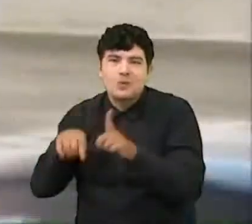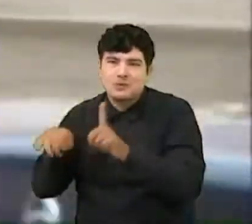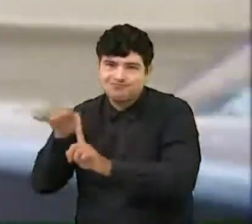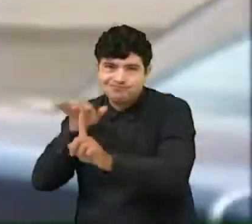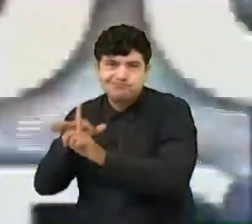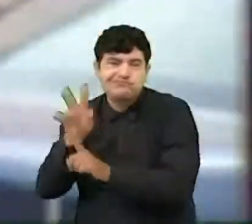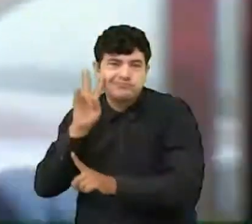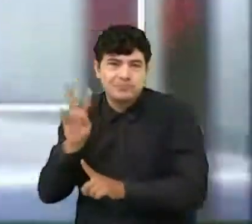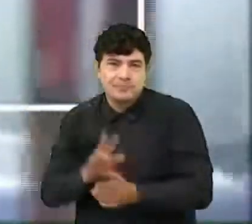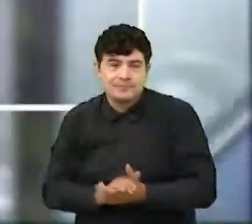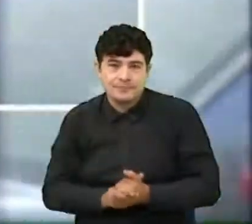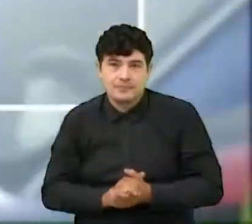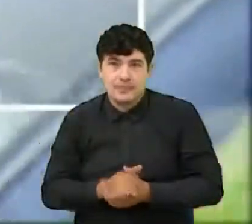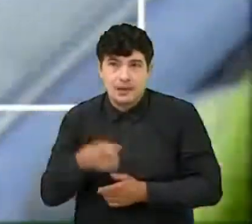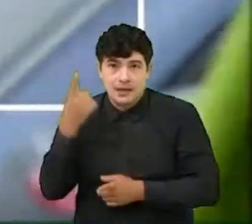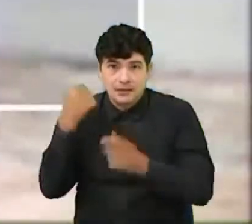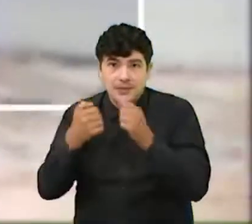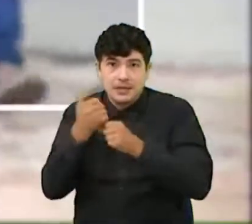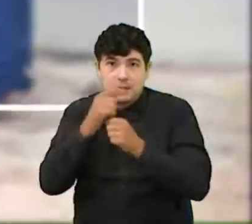de